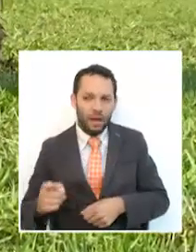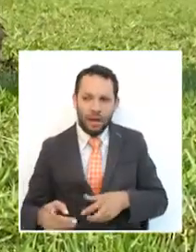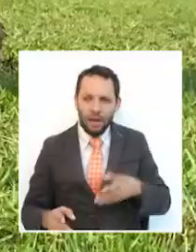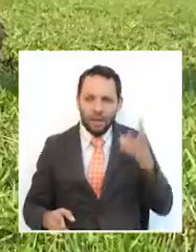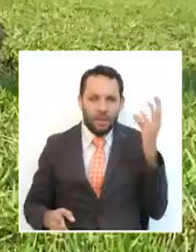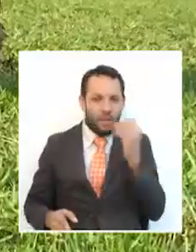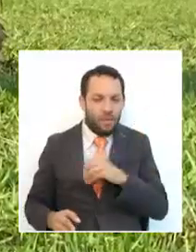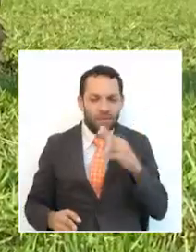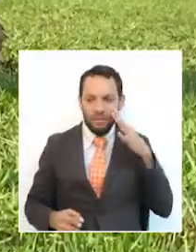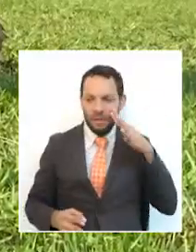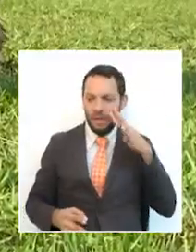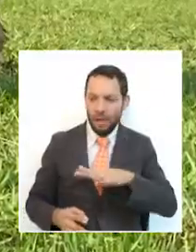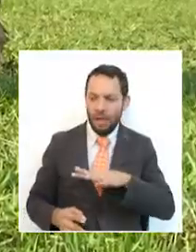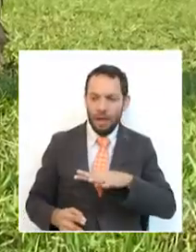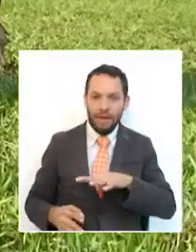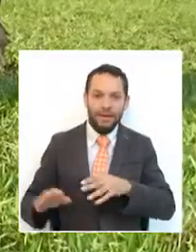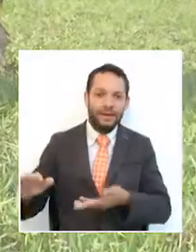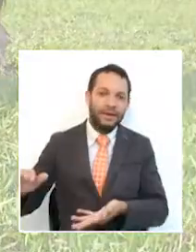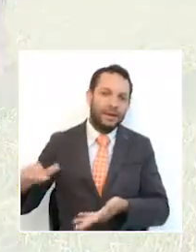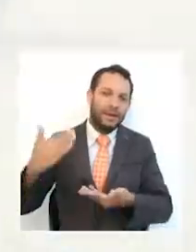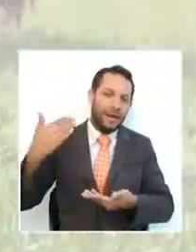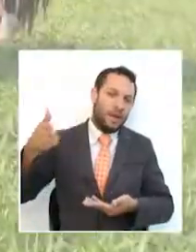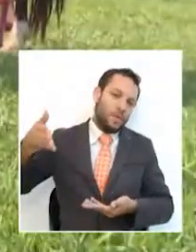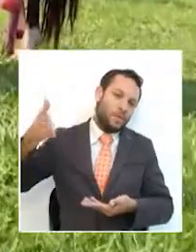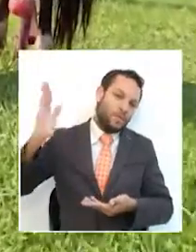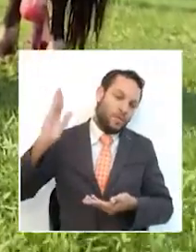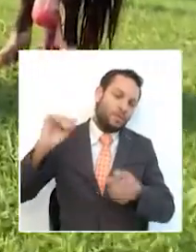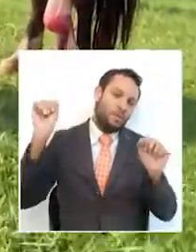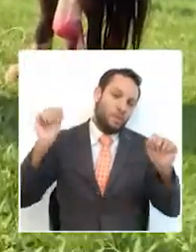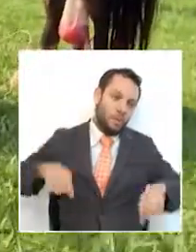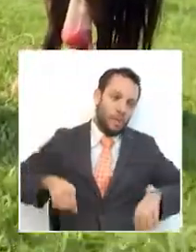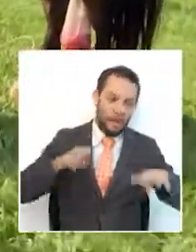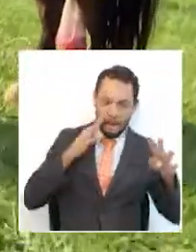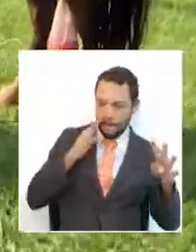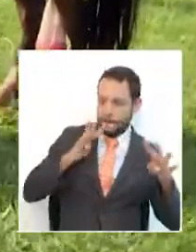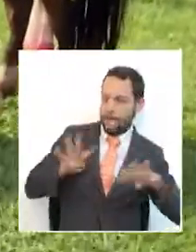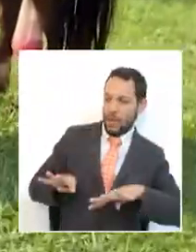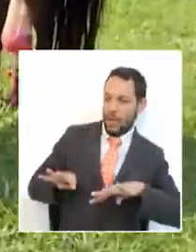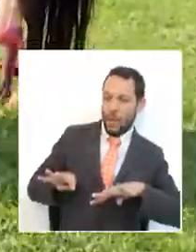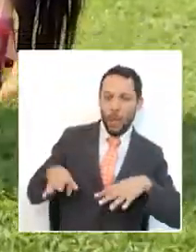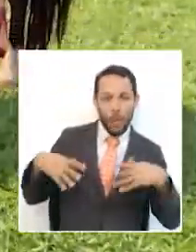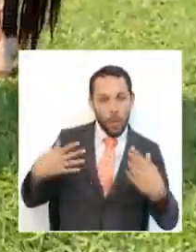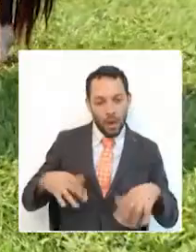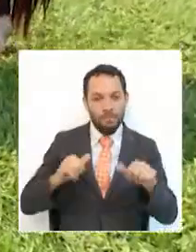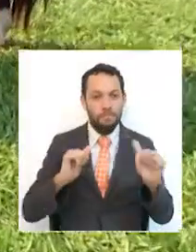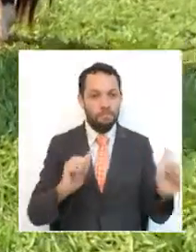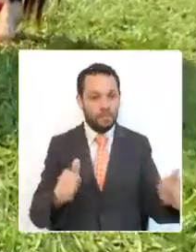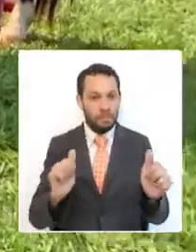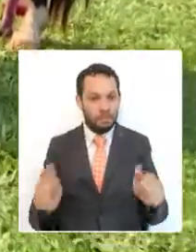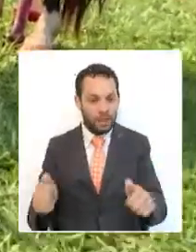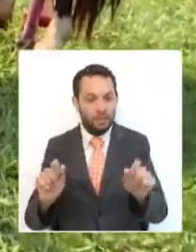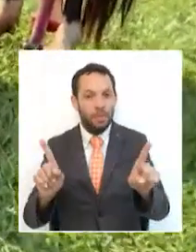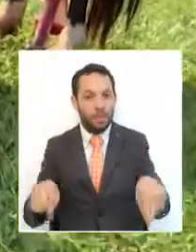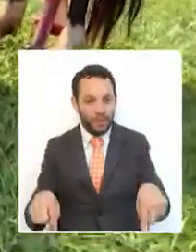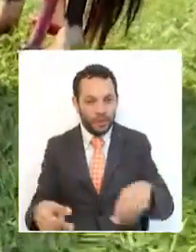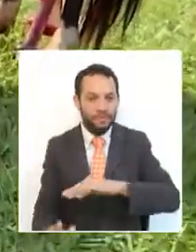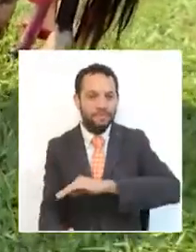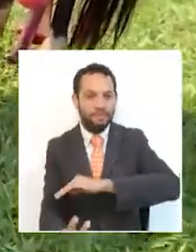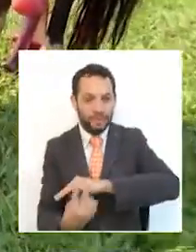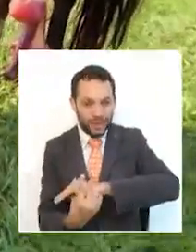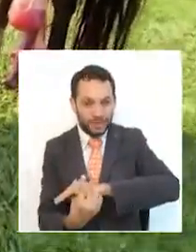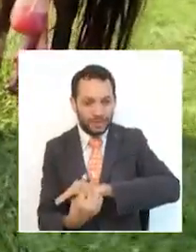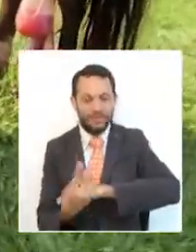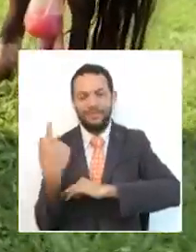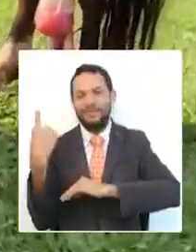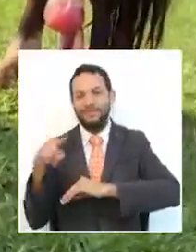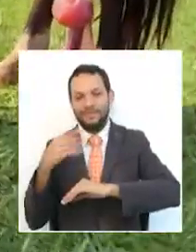es algo que es un regalo de dios para todos ellos para todos nosotros y para ustedes que nos ven en en cámaras y en televisión